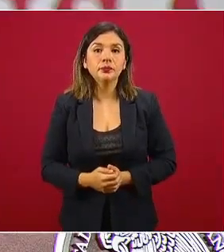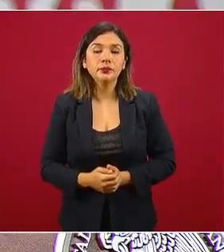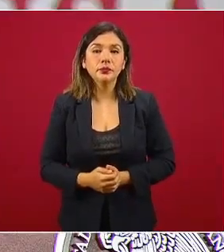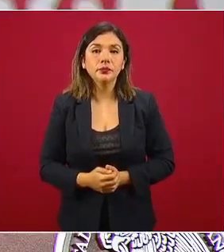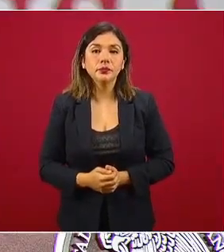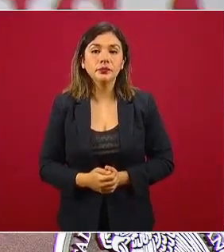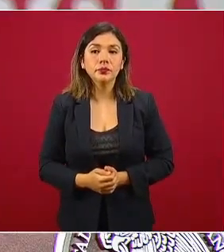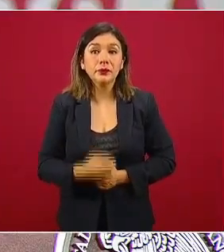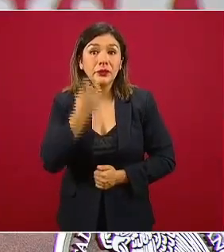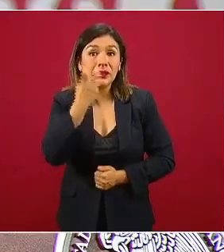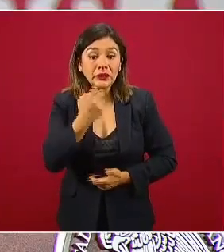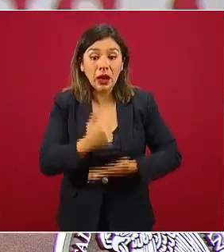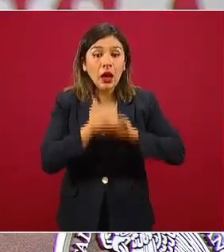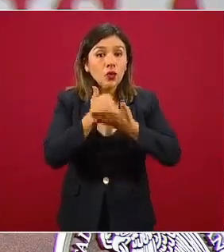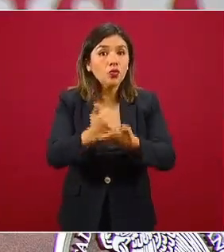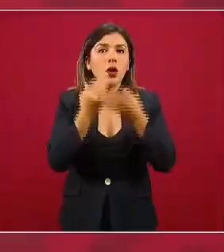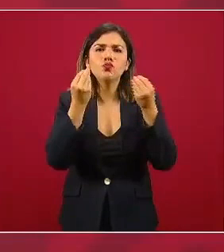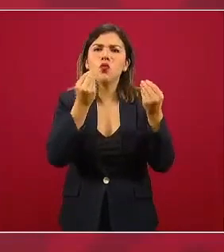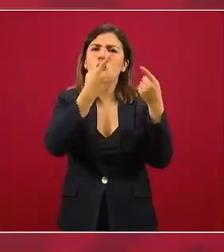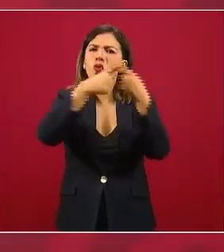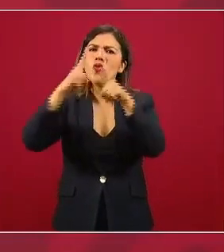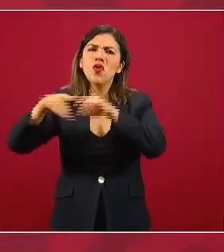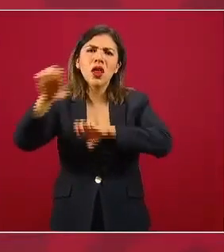Aquí se ayuda a muchas empresas